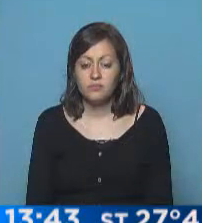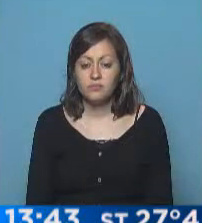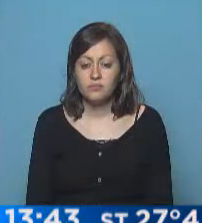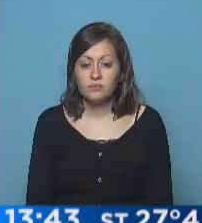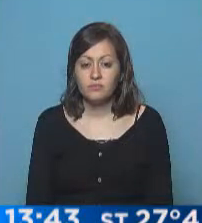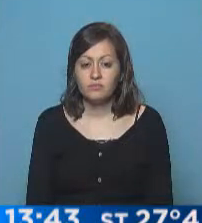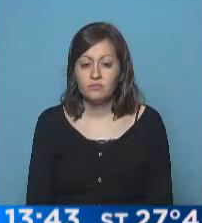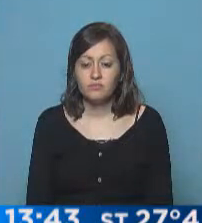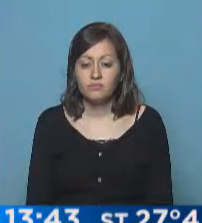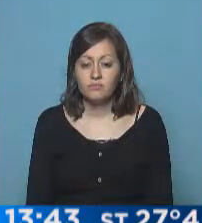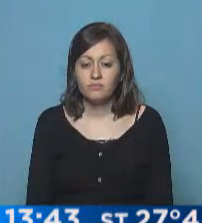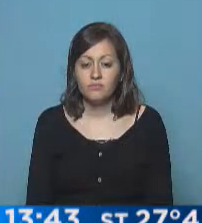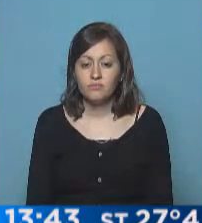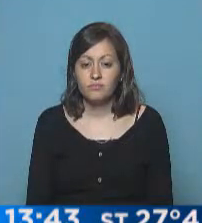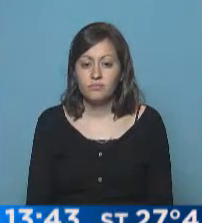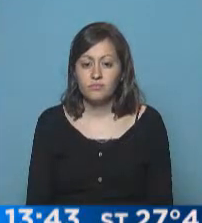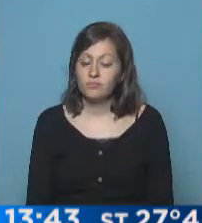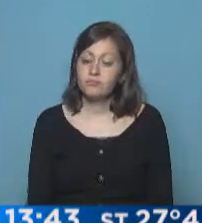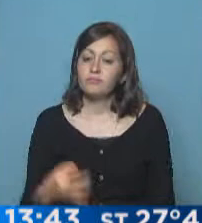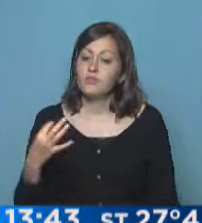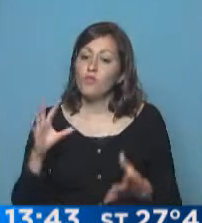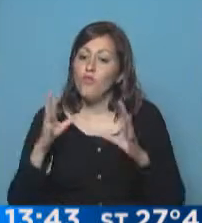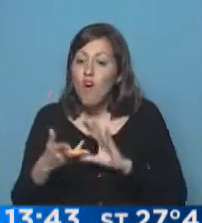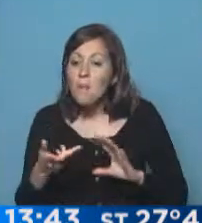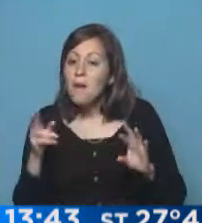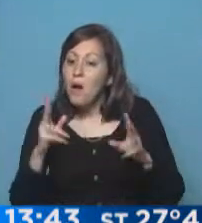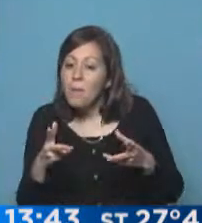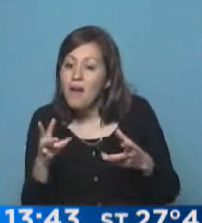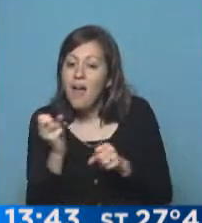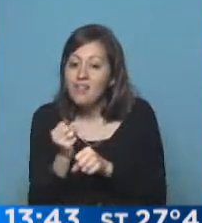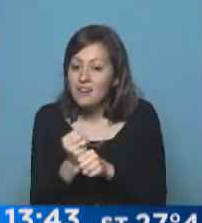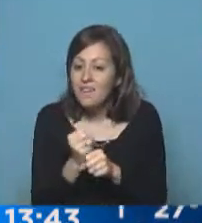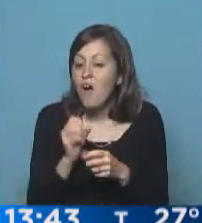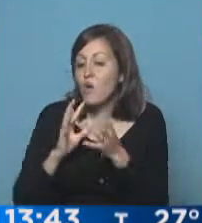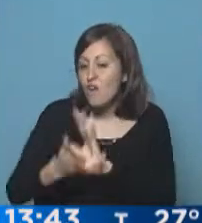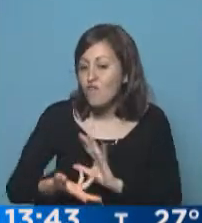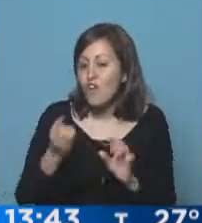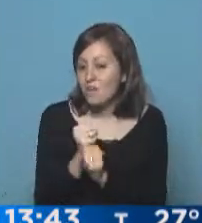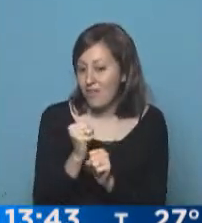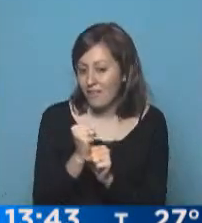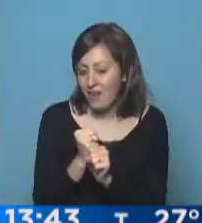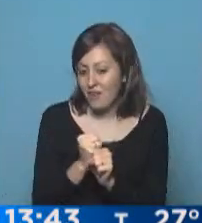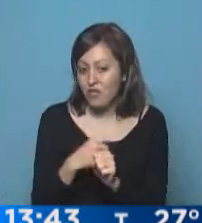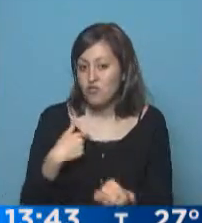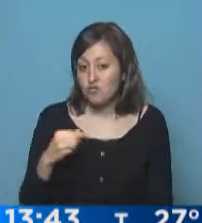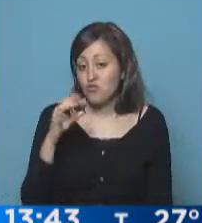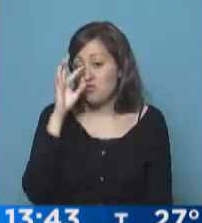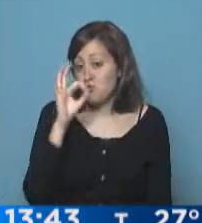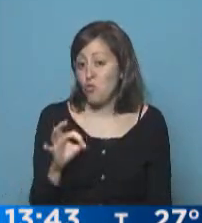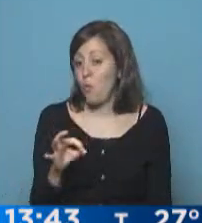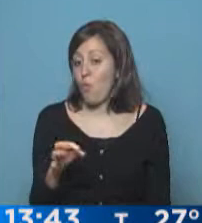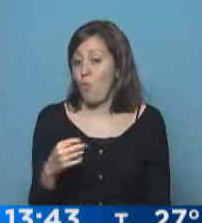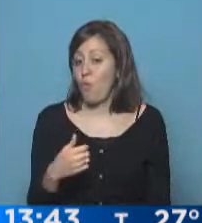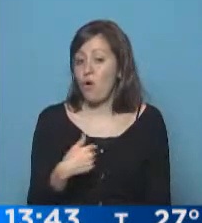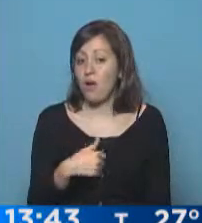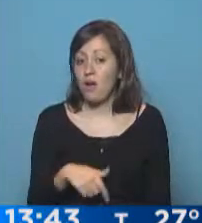establecer como bueno, un código de trabajo, un registro de trabajo. Yo nunca tuve demasiada distancia para